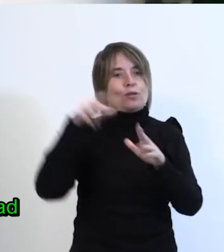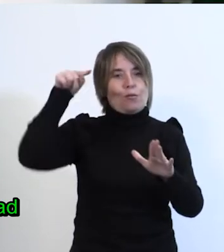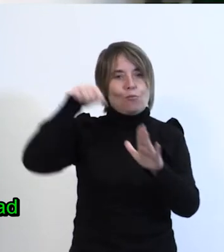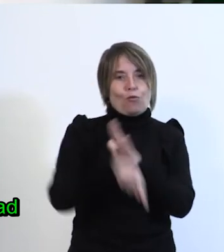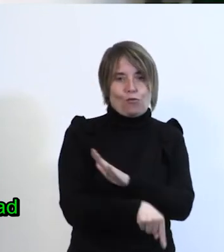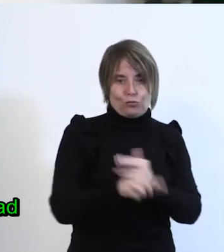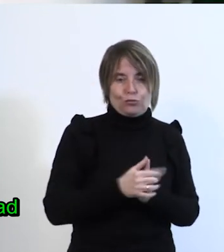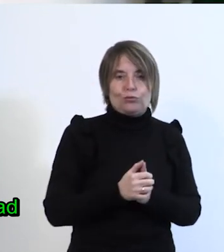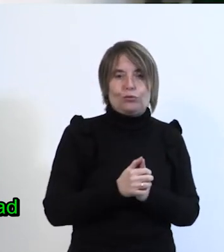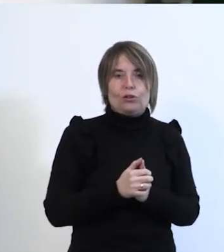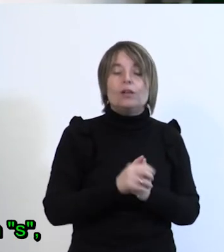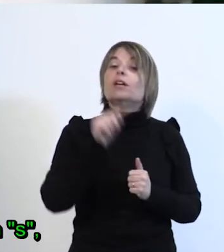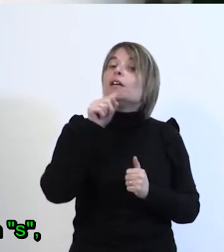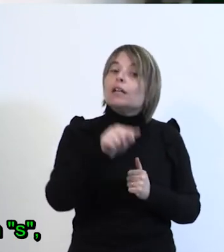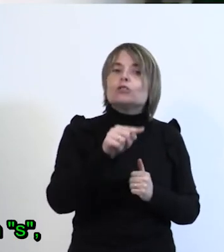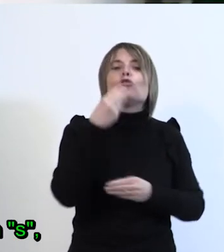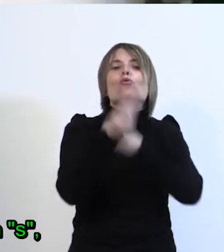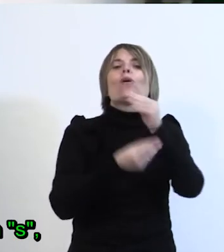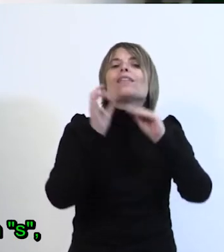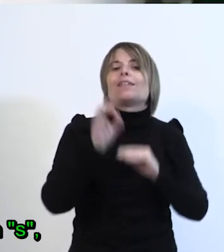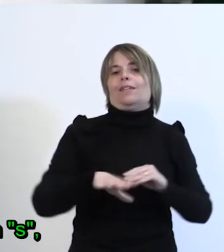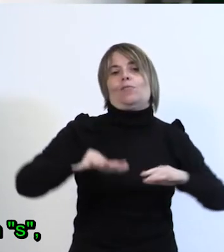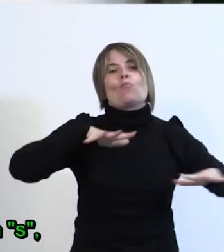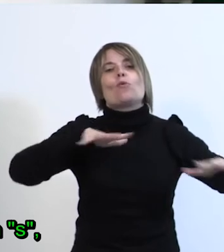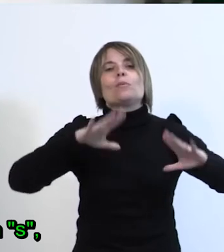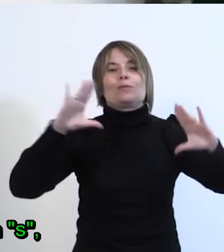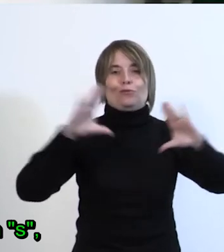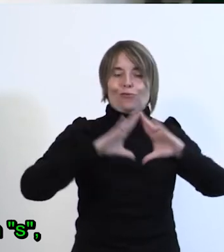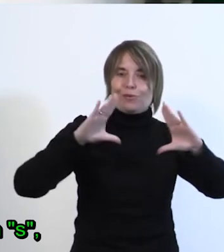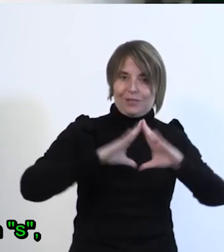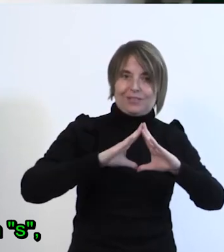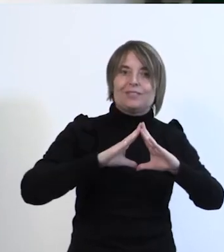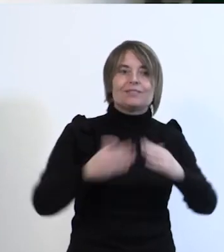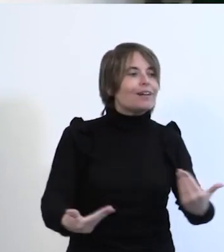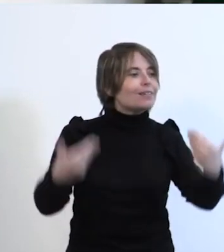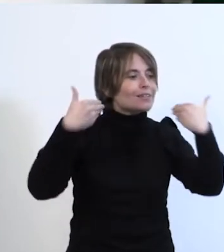de profundidad en el mundo. Son los movimientos feministas con ese